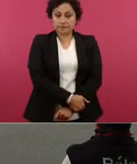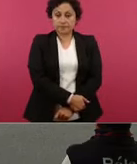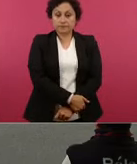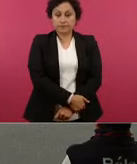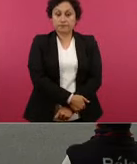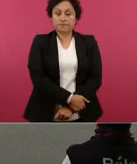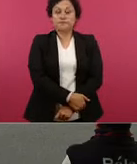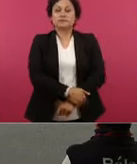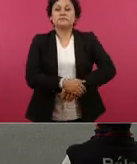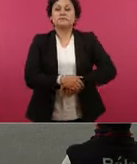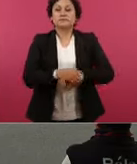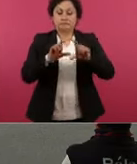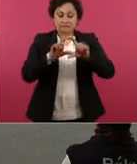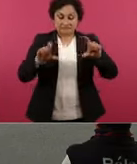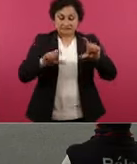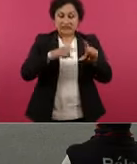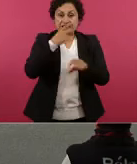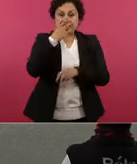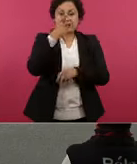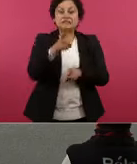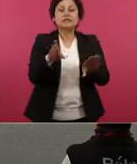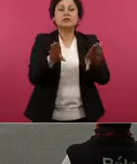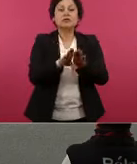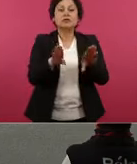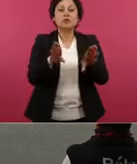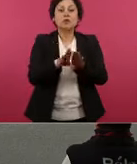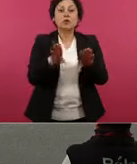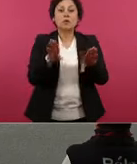Como unos puercos hambrientos ansían el oro.